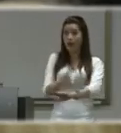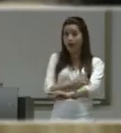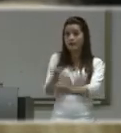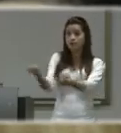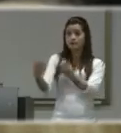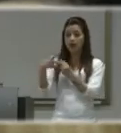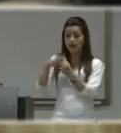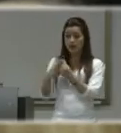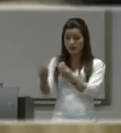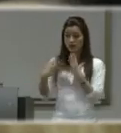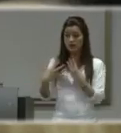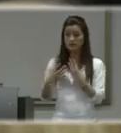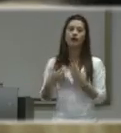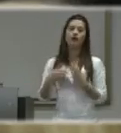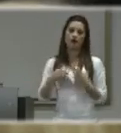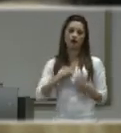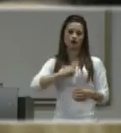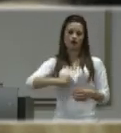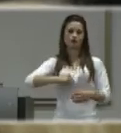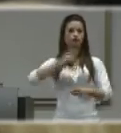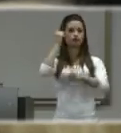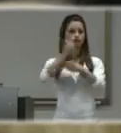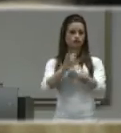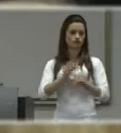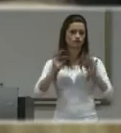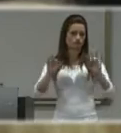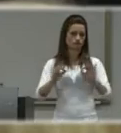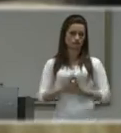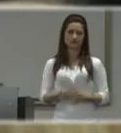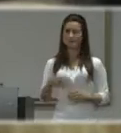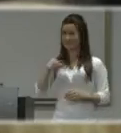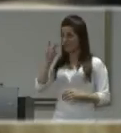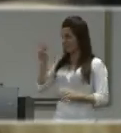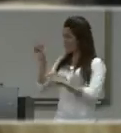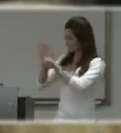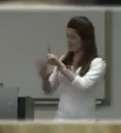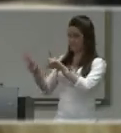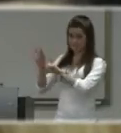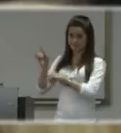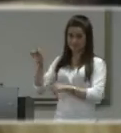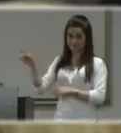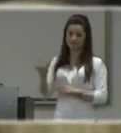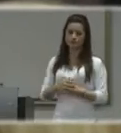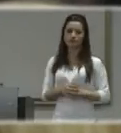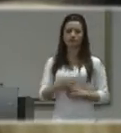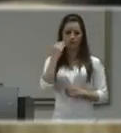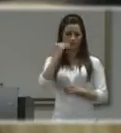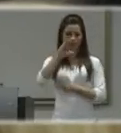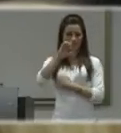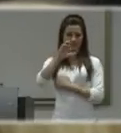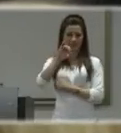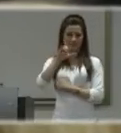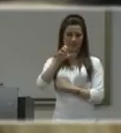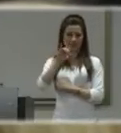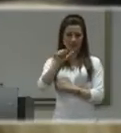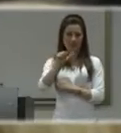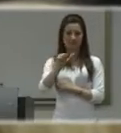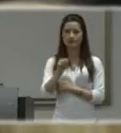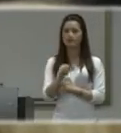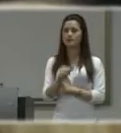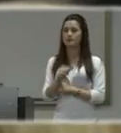efectivos. Uno de los derechos que vi que también, de los cuales estaba haciendo ejercicio Cecilia, era